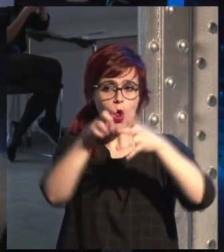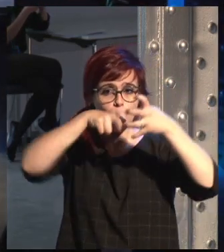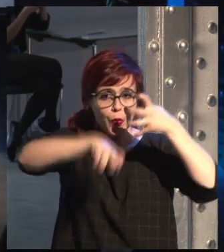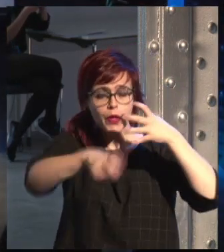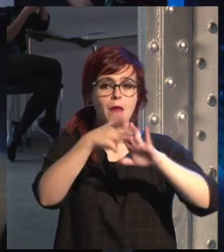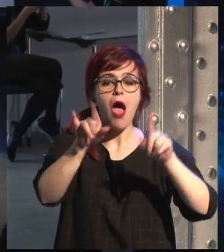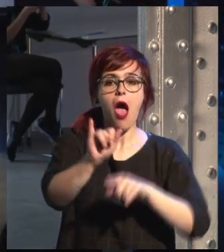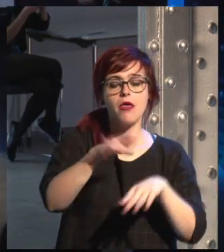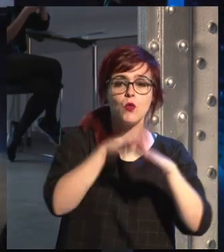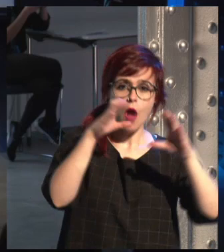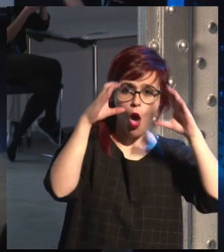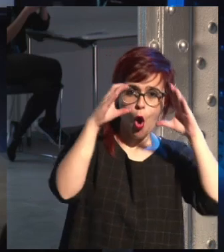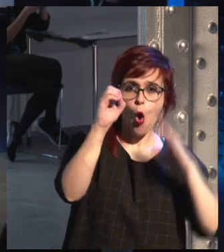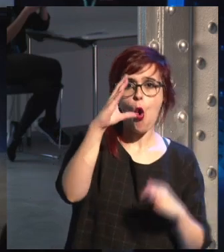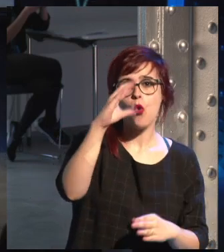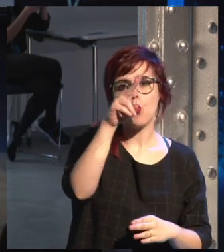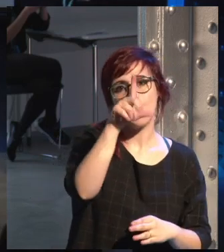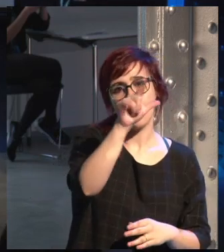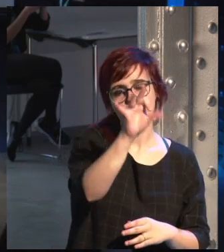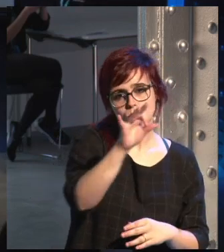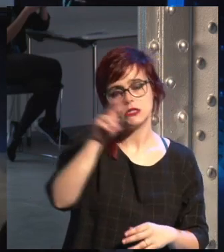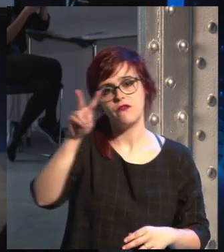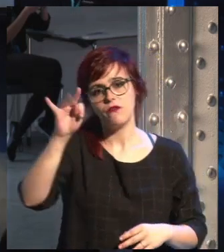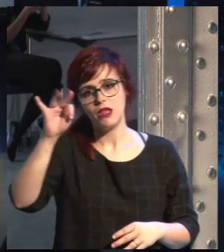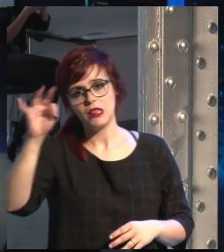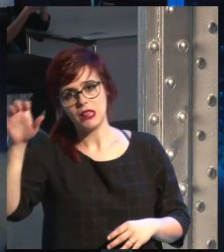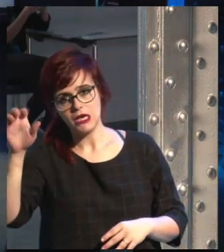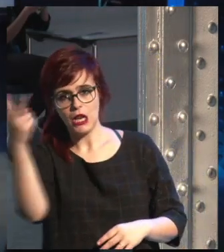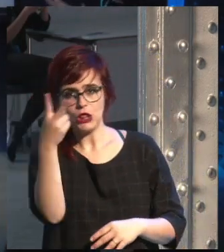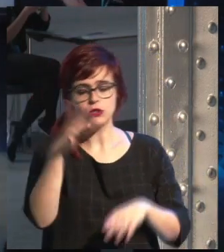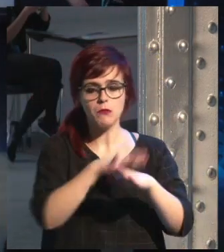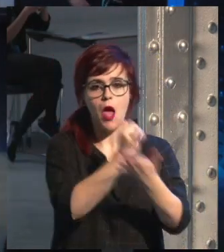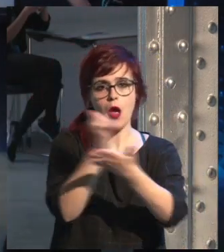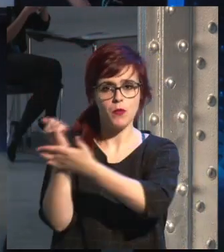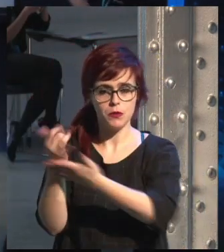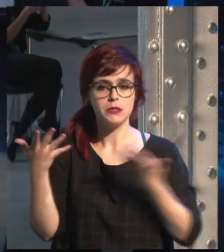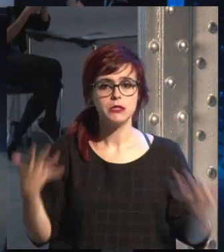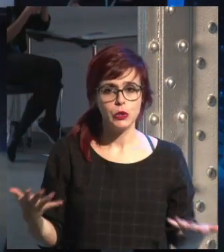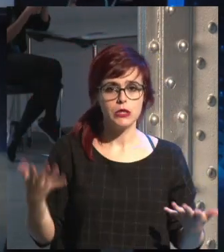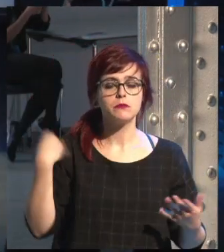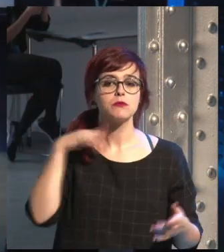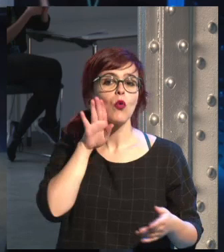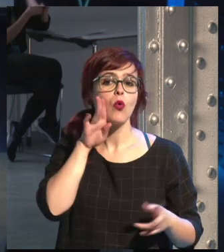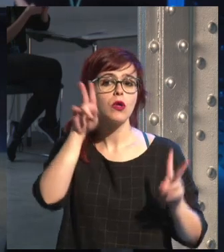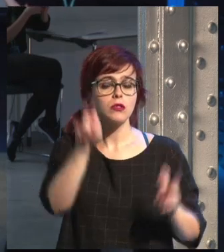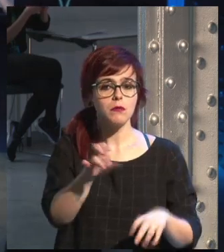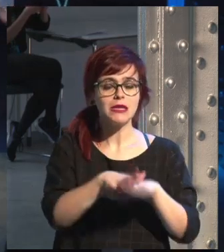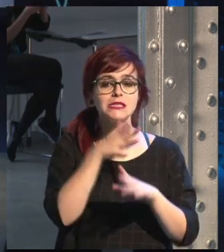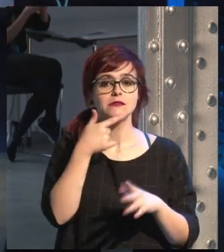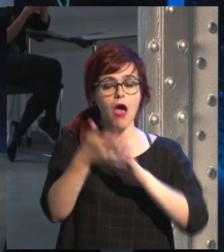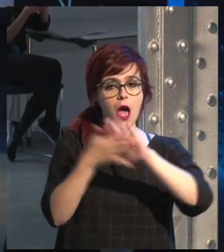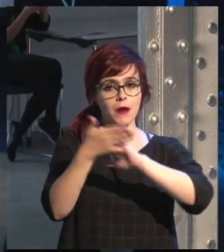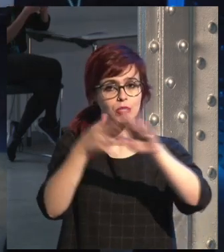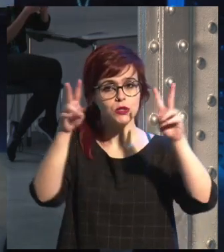de Oculus y otra de Vive, con lo cual os animo luego a probarla. Por supuesto, y más si estamos hablando, como en este